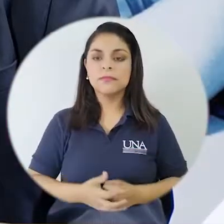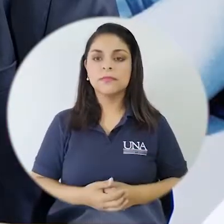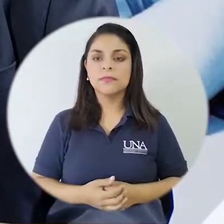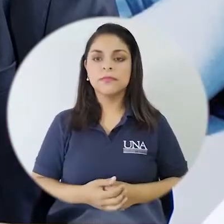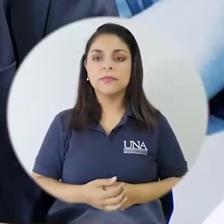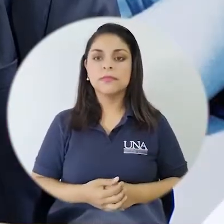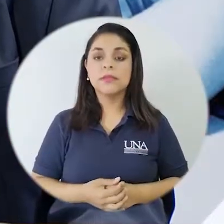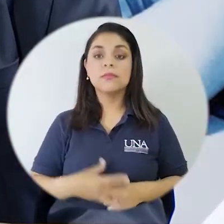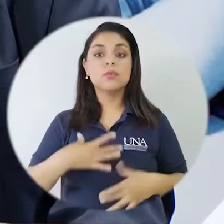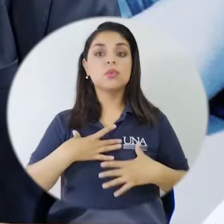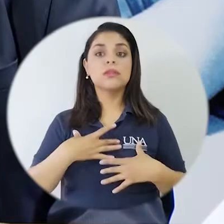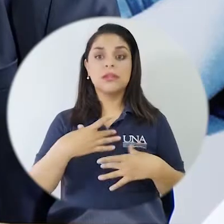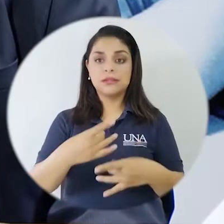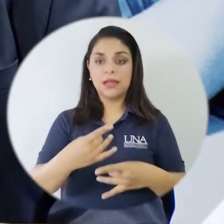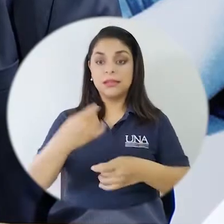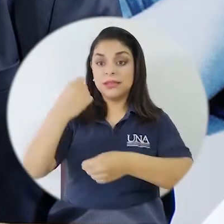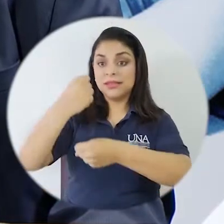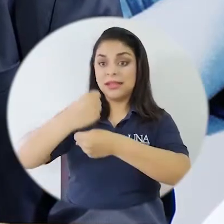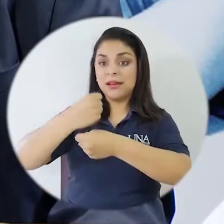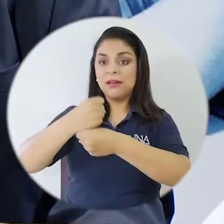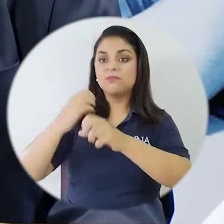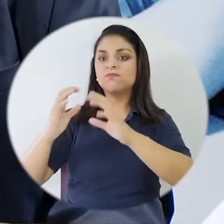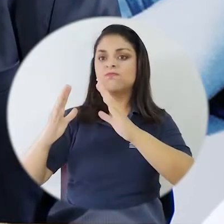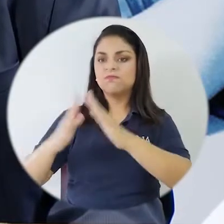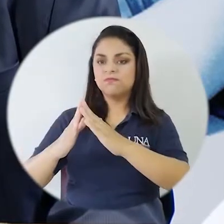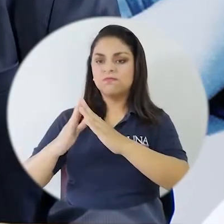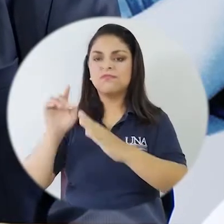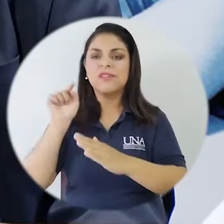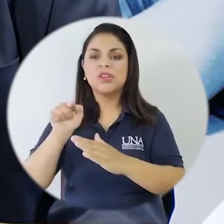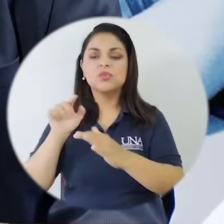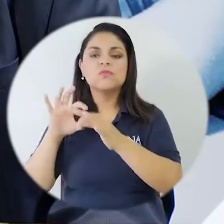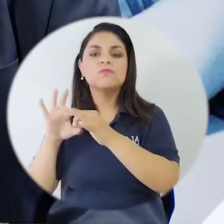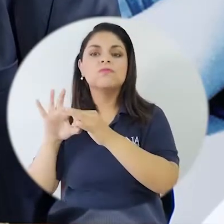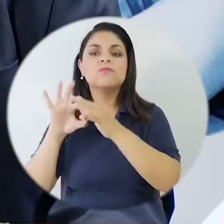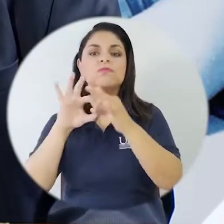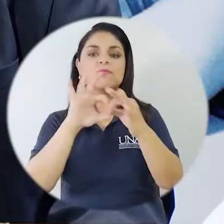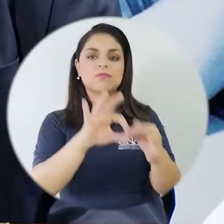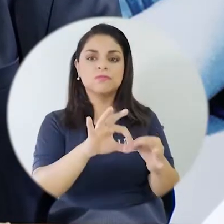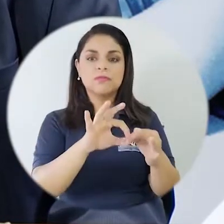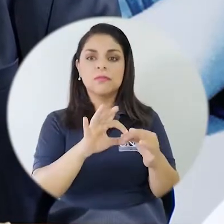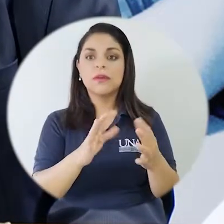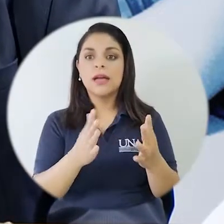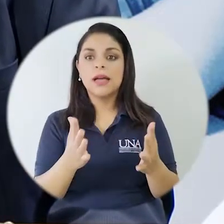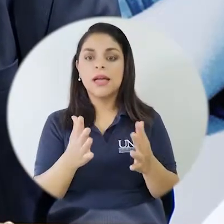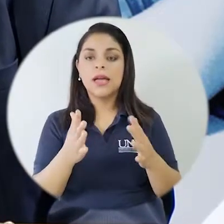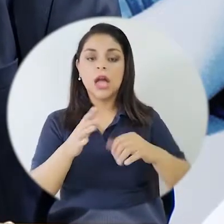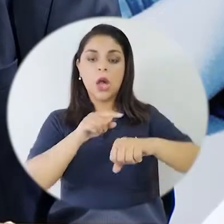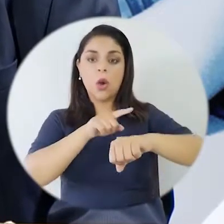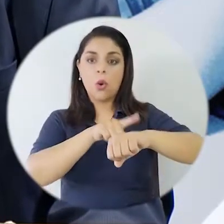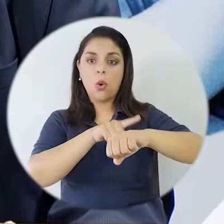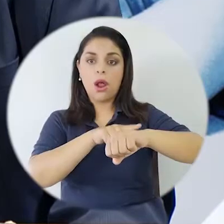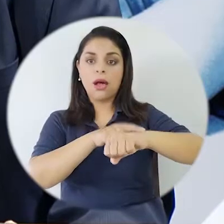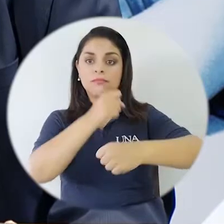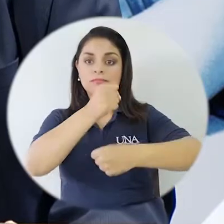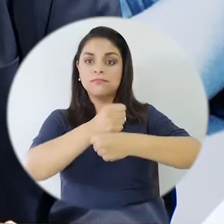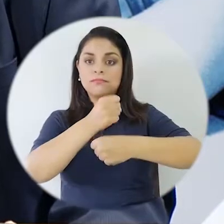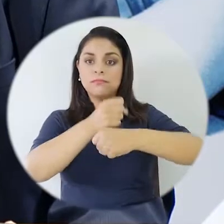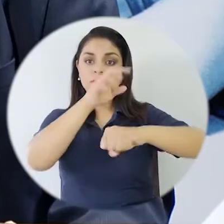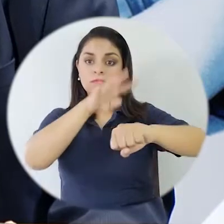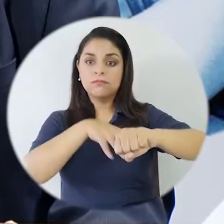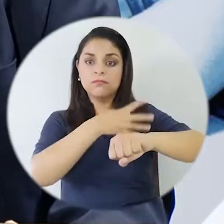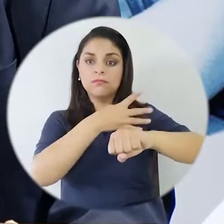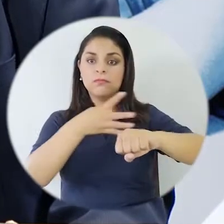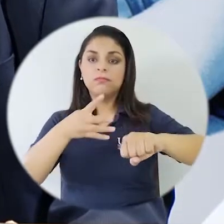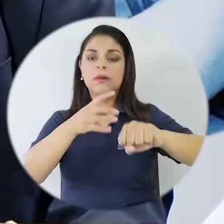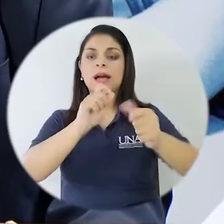caso nacional, el teletrabajo está asociado a la generación de la jornada laboral mediante la